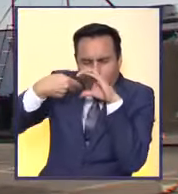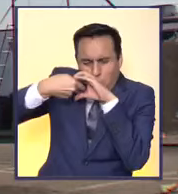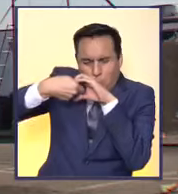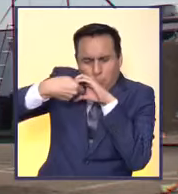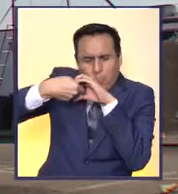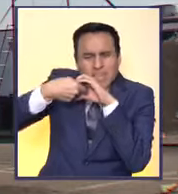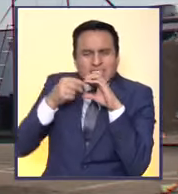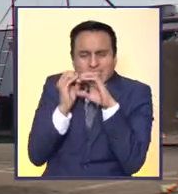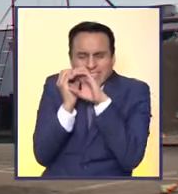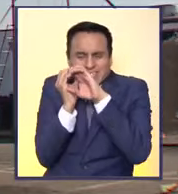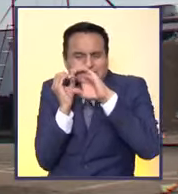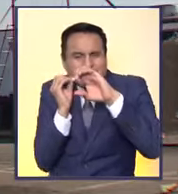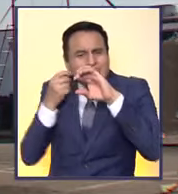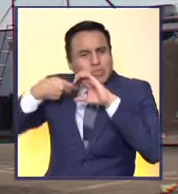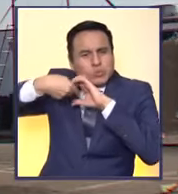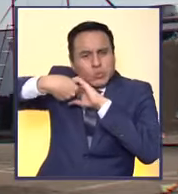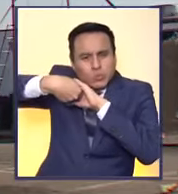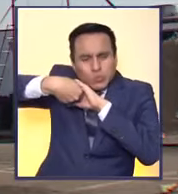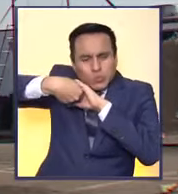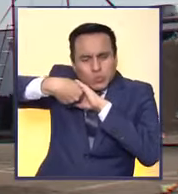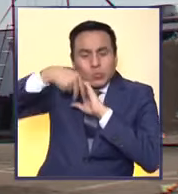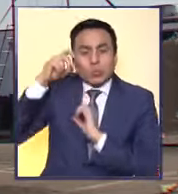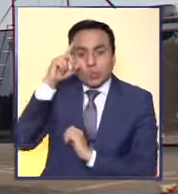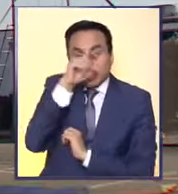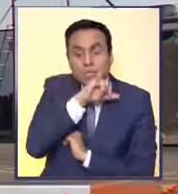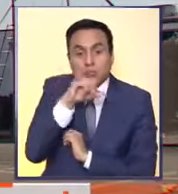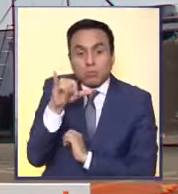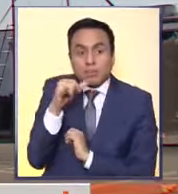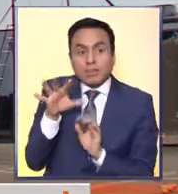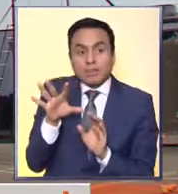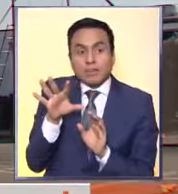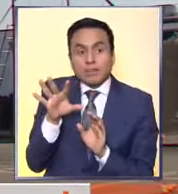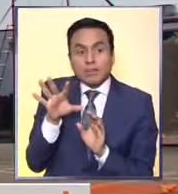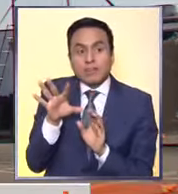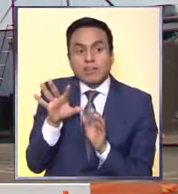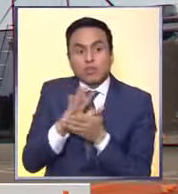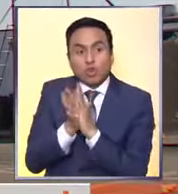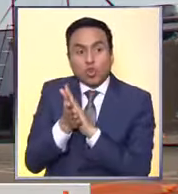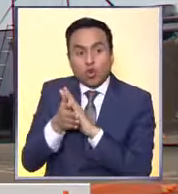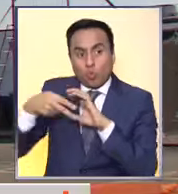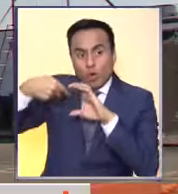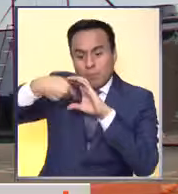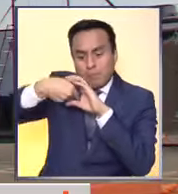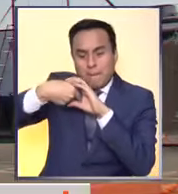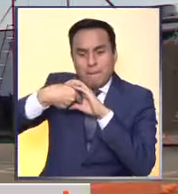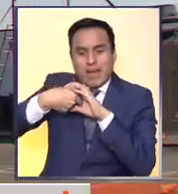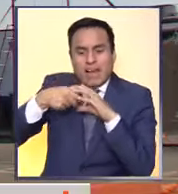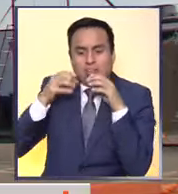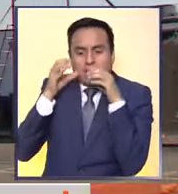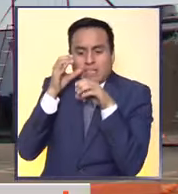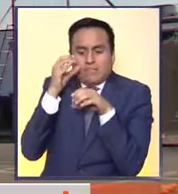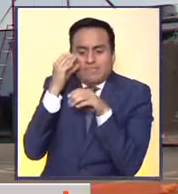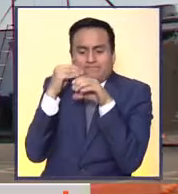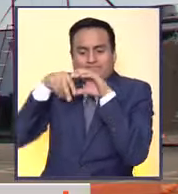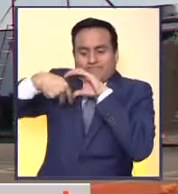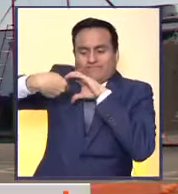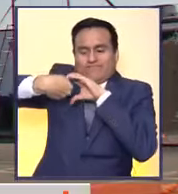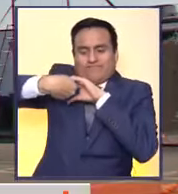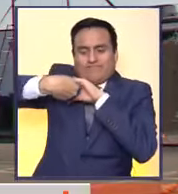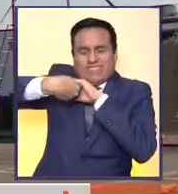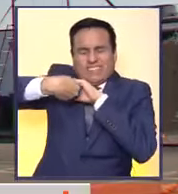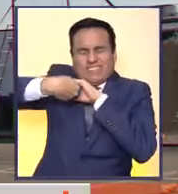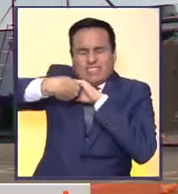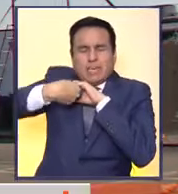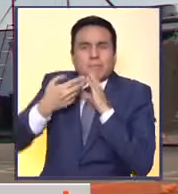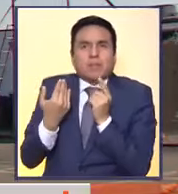estrecho. Y ya luego uno está con todo el cuerpo pegado en la lata del cañón, esperando ya salir